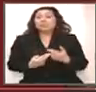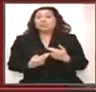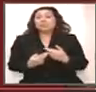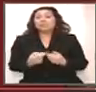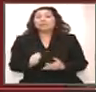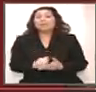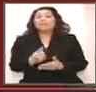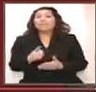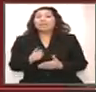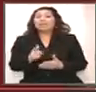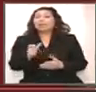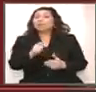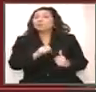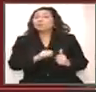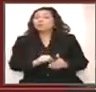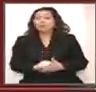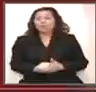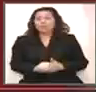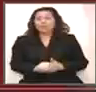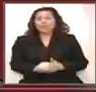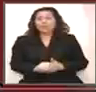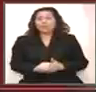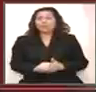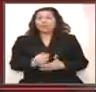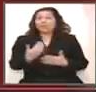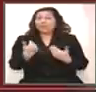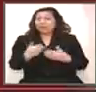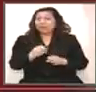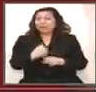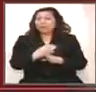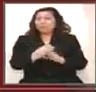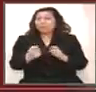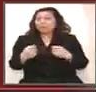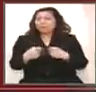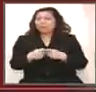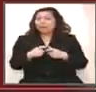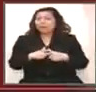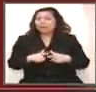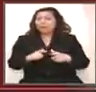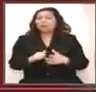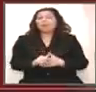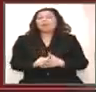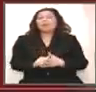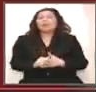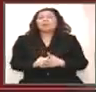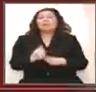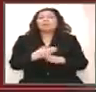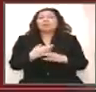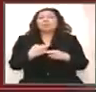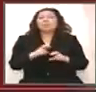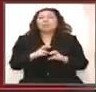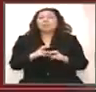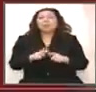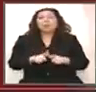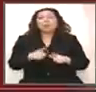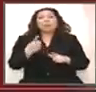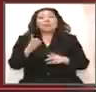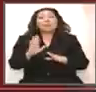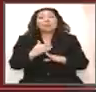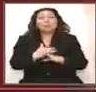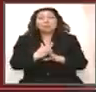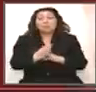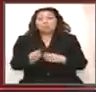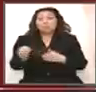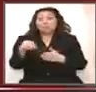restauración a la víctima. Una vez conformada la red local, designados los funcionarios públicos locales para su